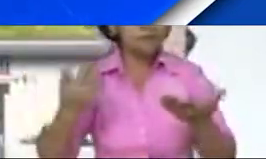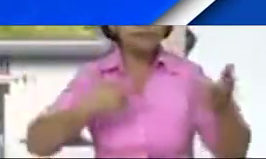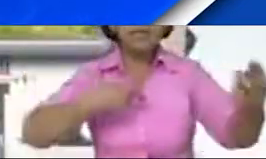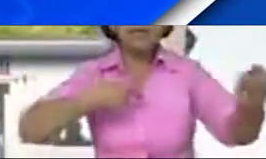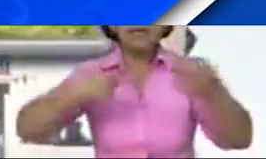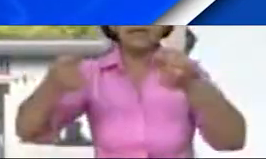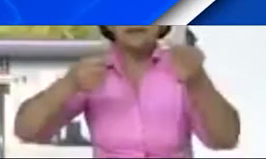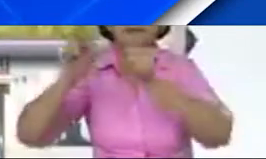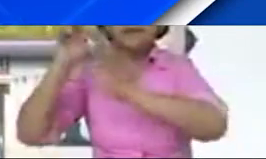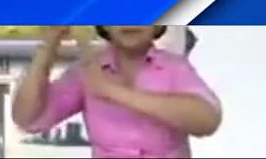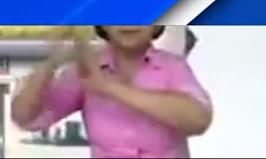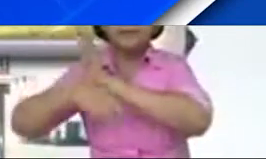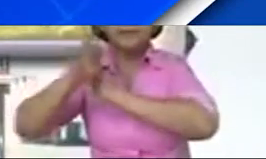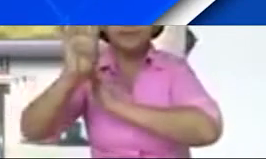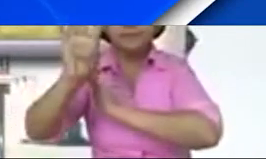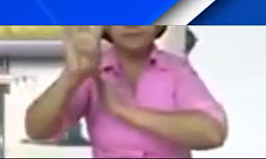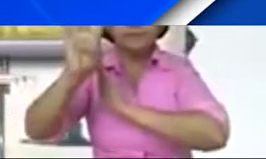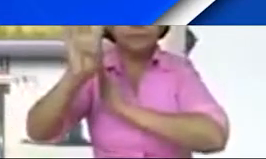importábamos